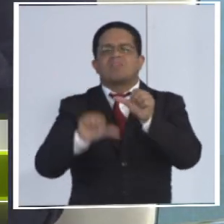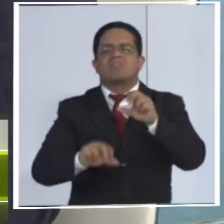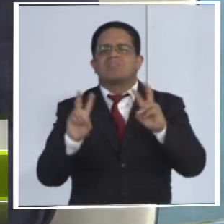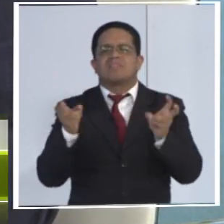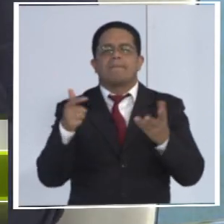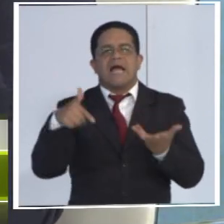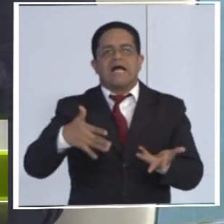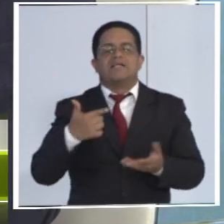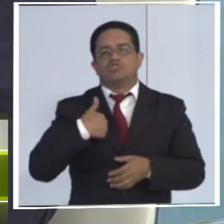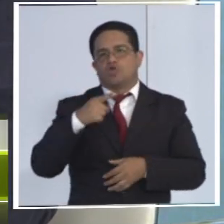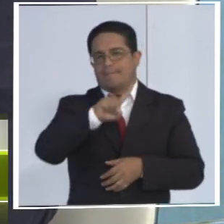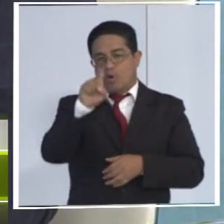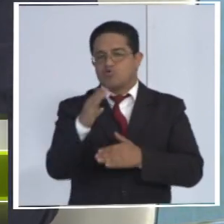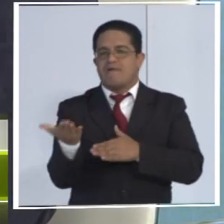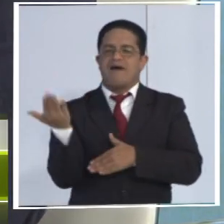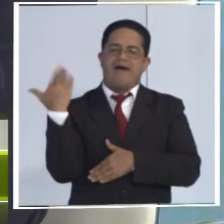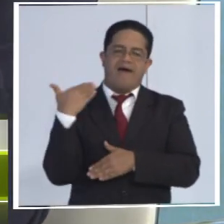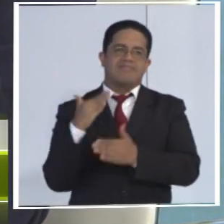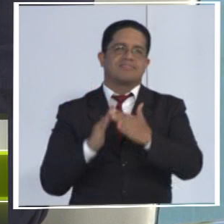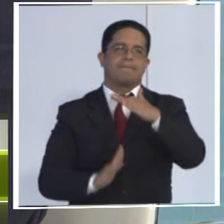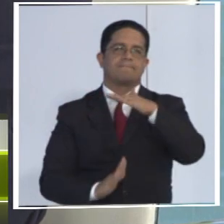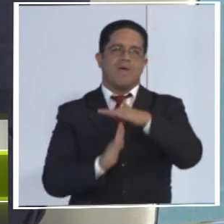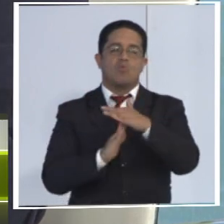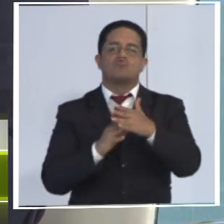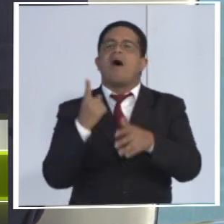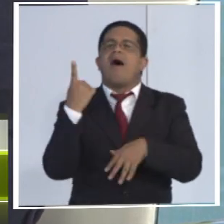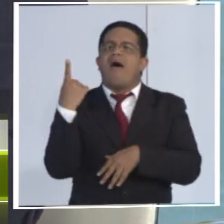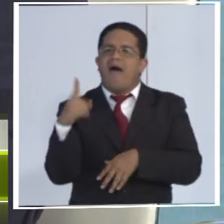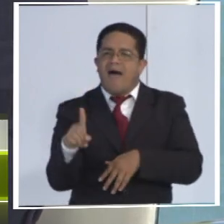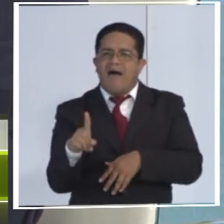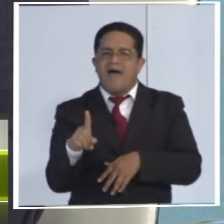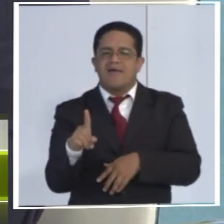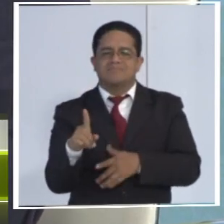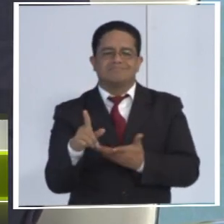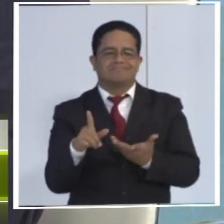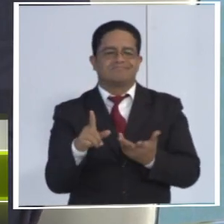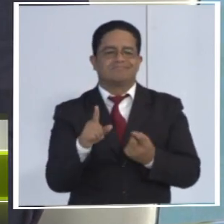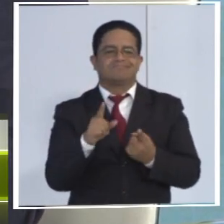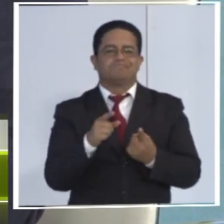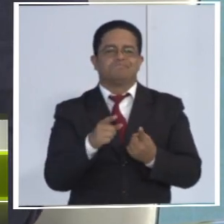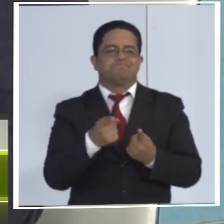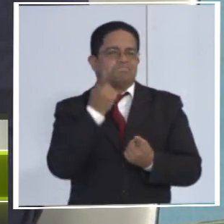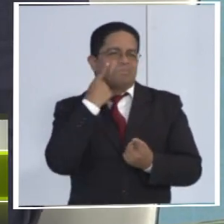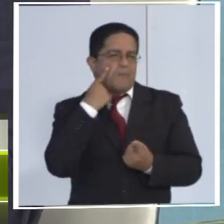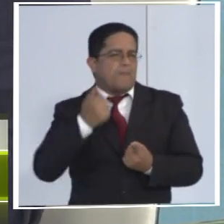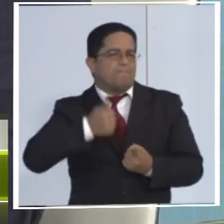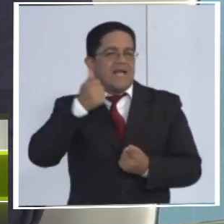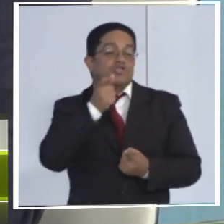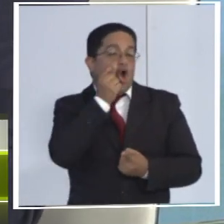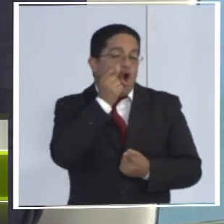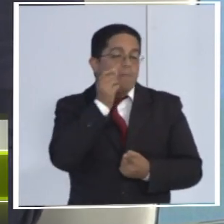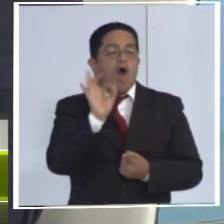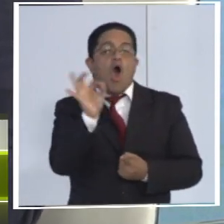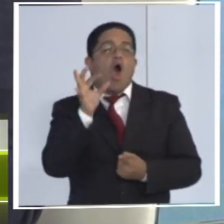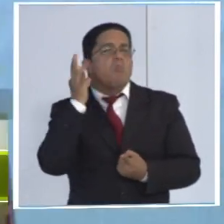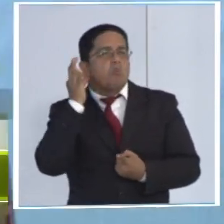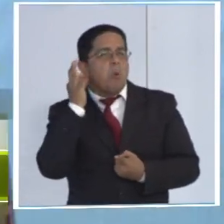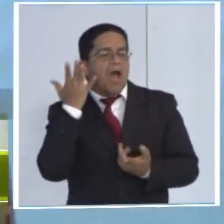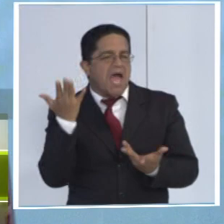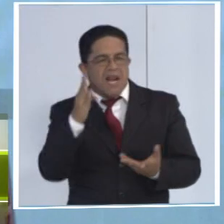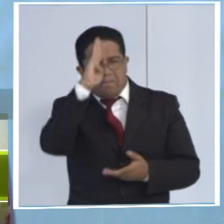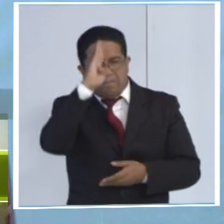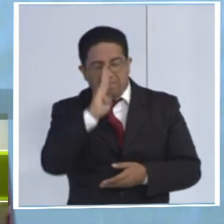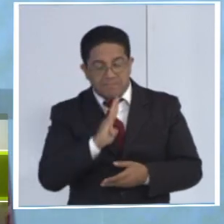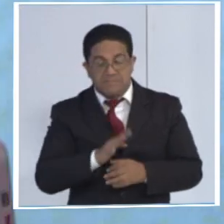sobre esto. Yo le preguntaba antes de irnos a la pausa, doctor, si existe algún tipo de género, si es predominante más en hombres o mujeres, o es indistinto.